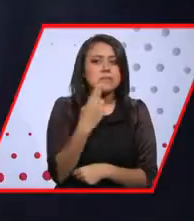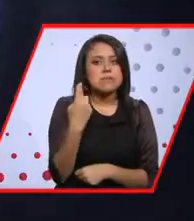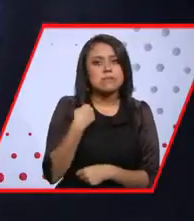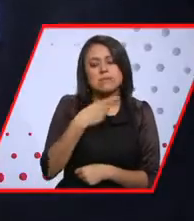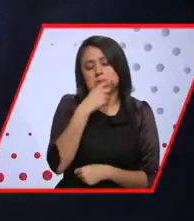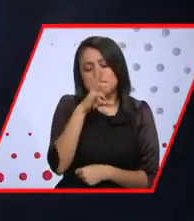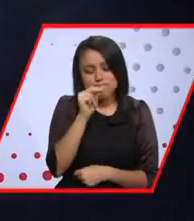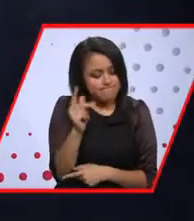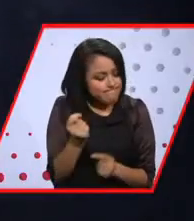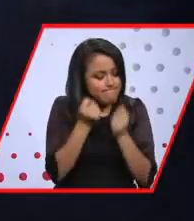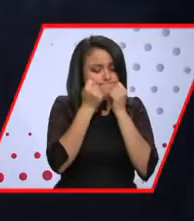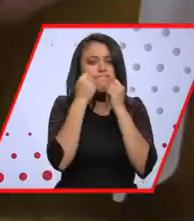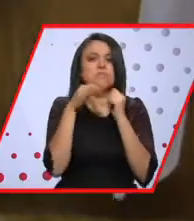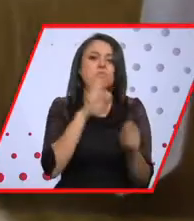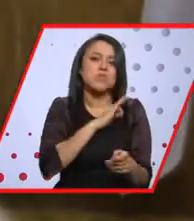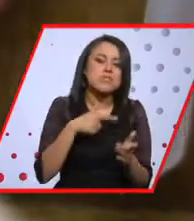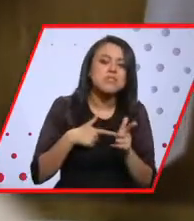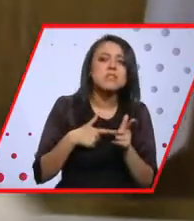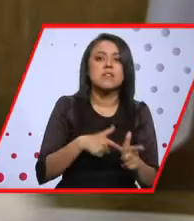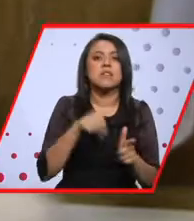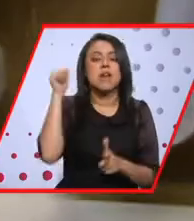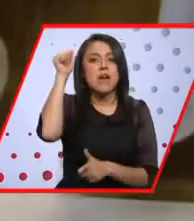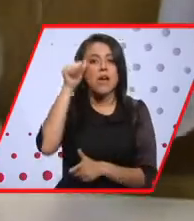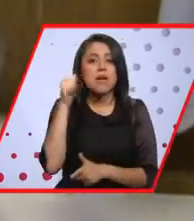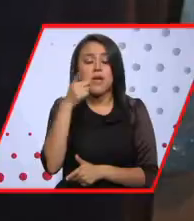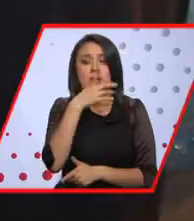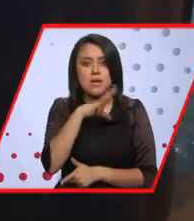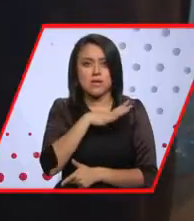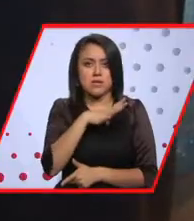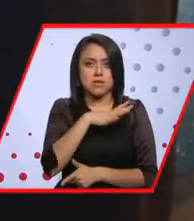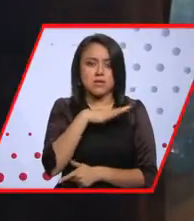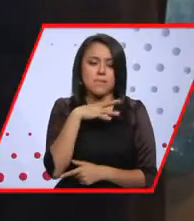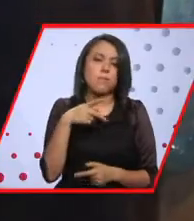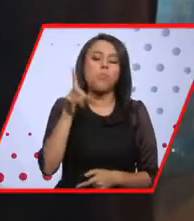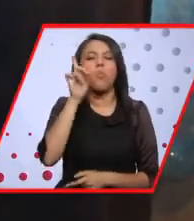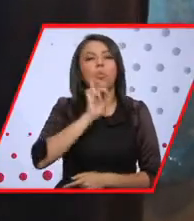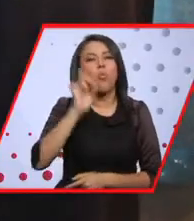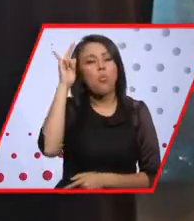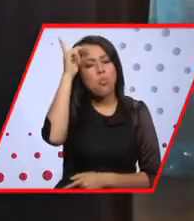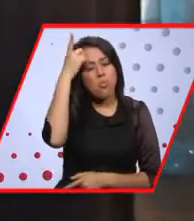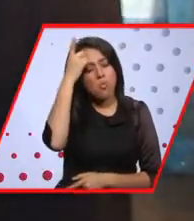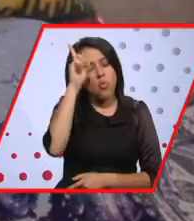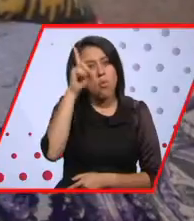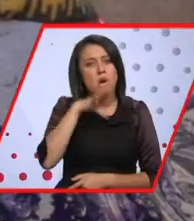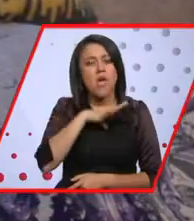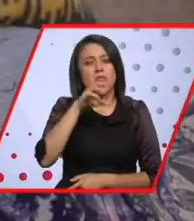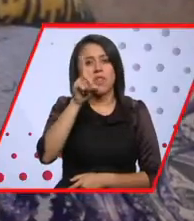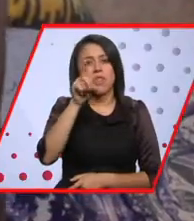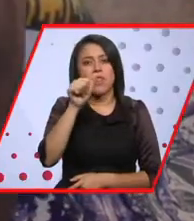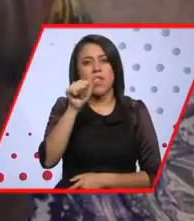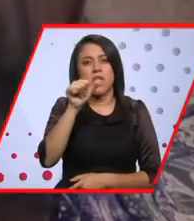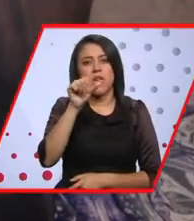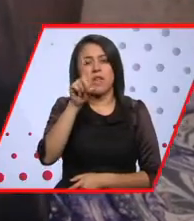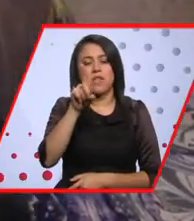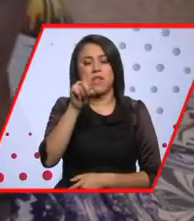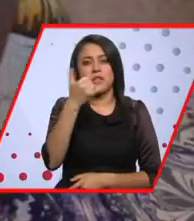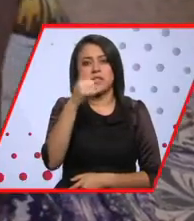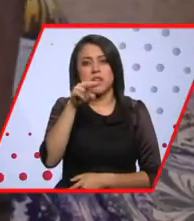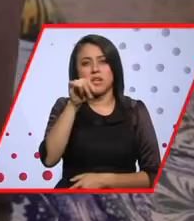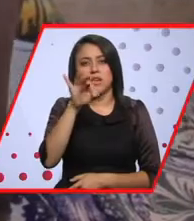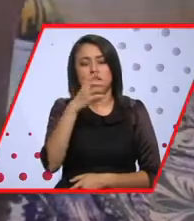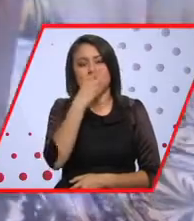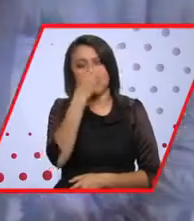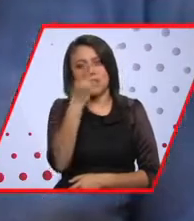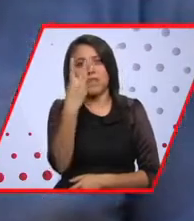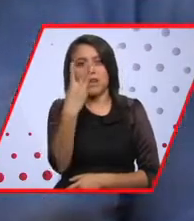esta condición laboral hasta inicios de abril, cuando su patrona, a quien señala como Deyanira Nava Lucero, le otorga 3 días a manera de